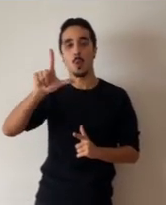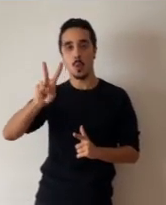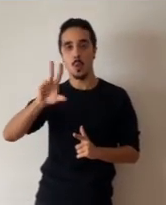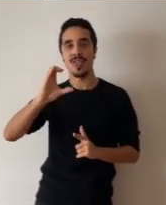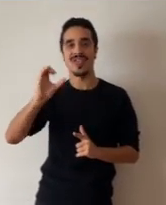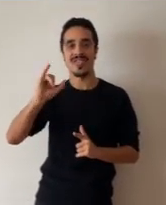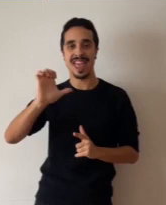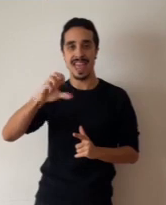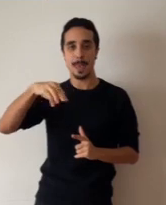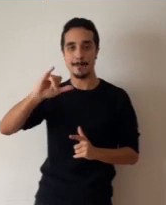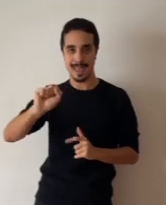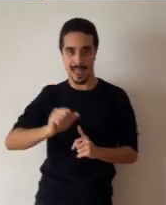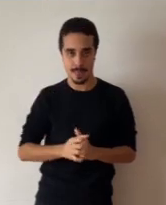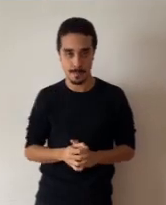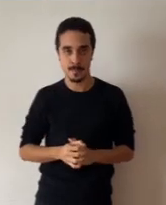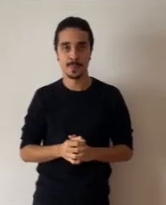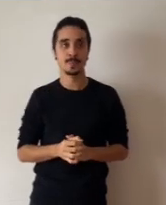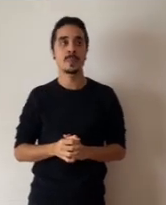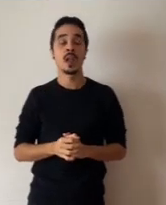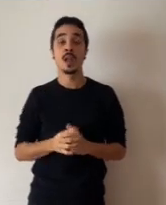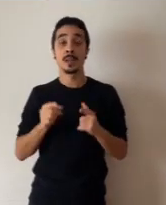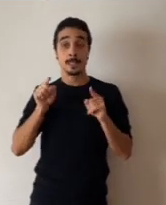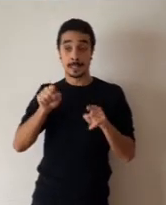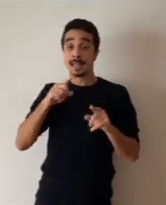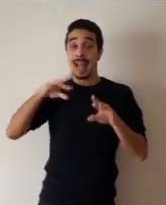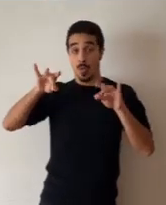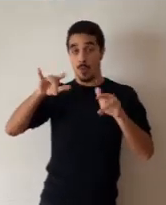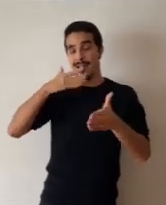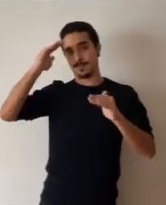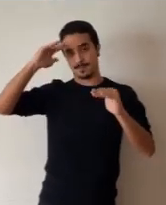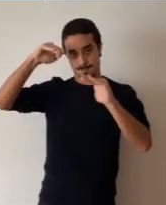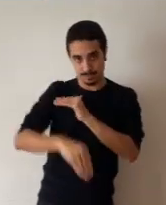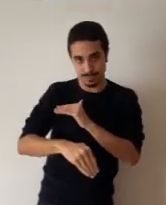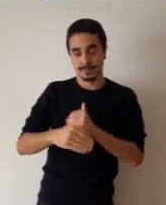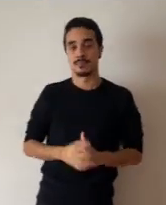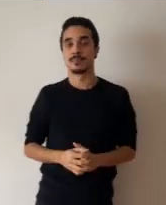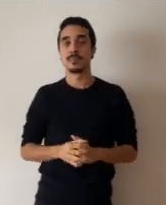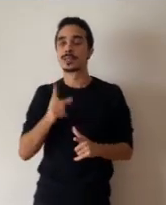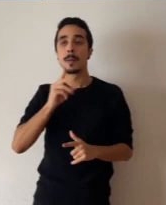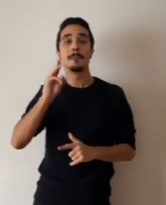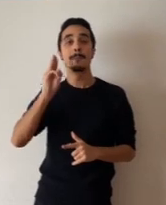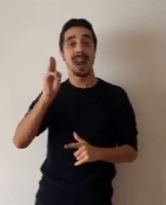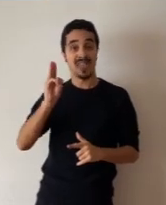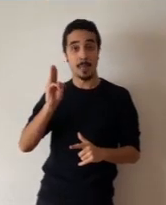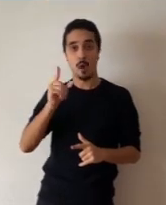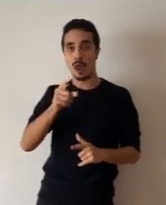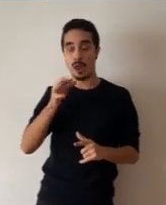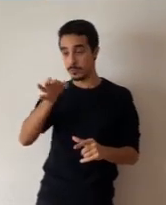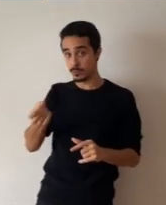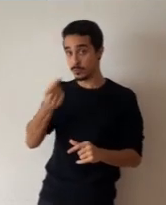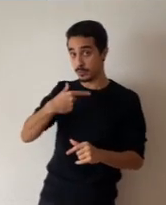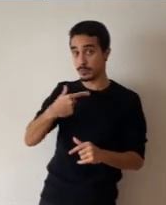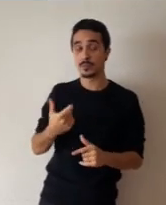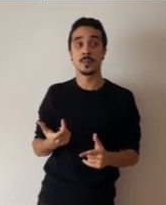producir hipoglucemias. También es cierto que independientemente de la influencia del paracetamol o sea, la interferencia